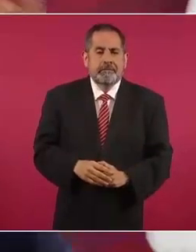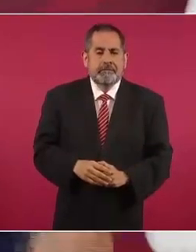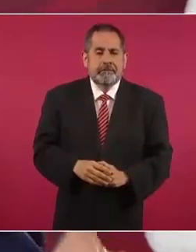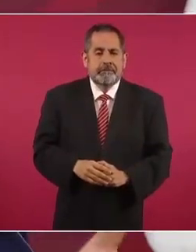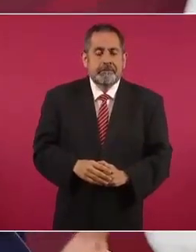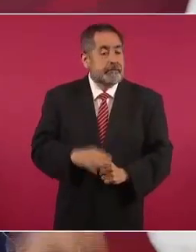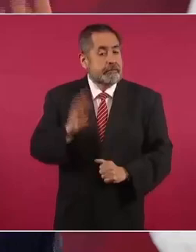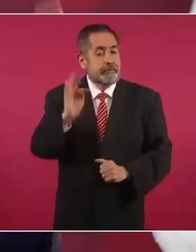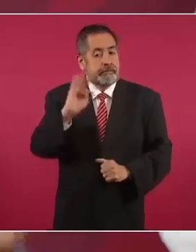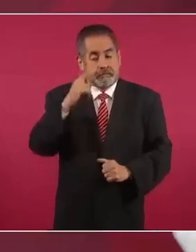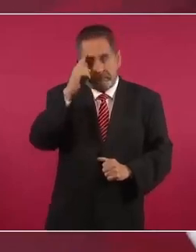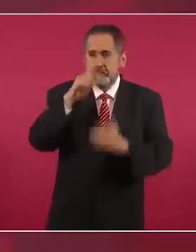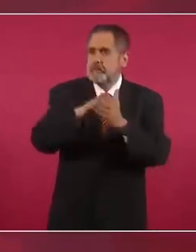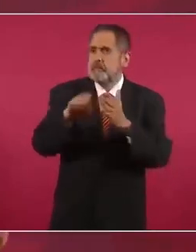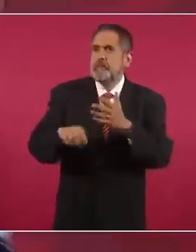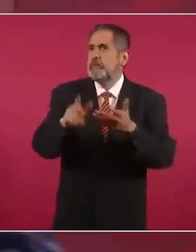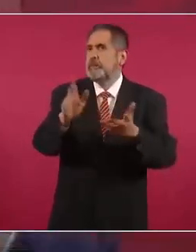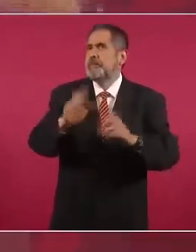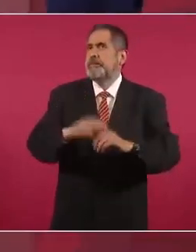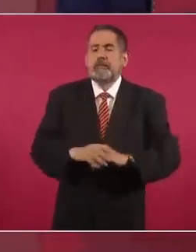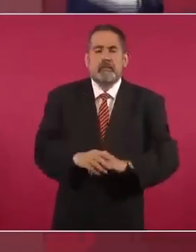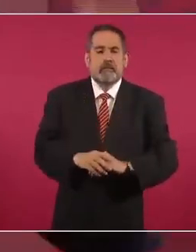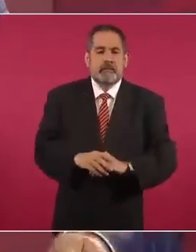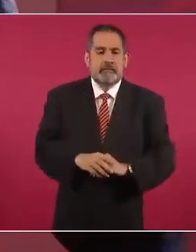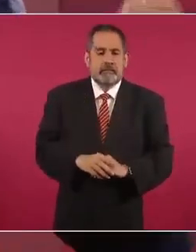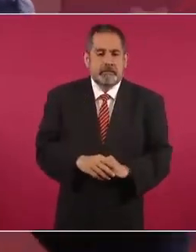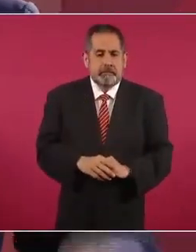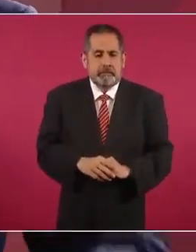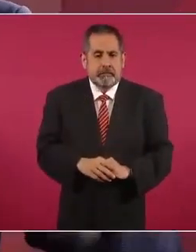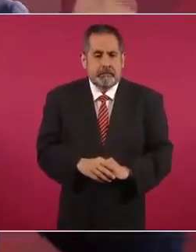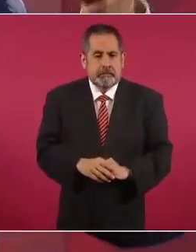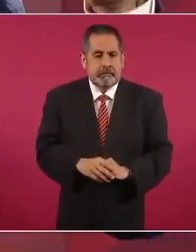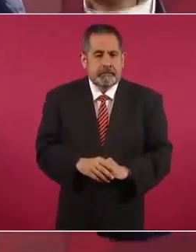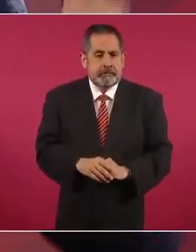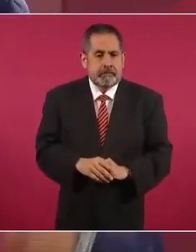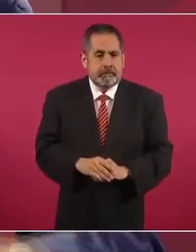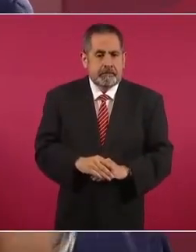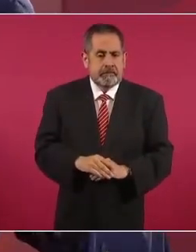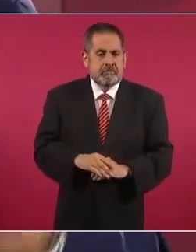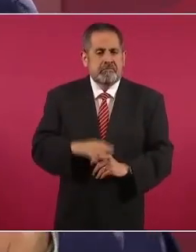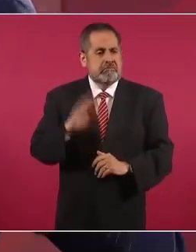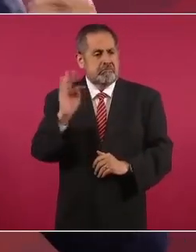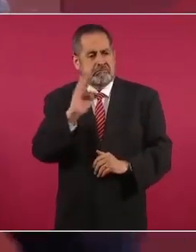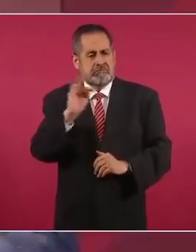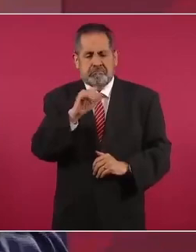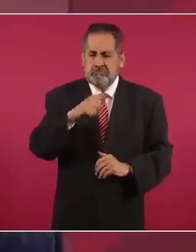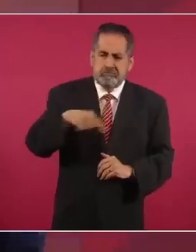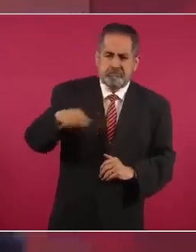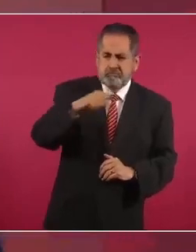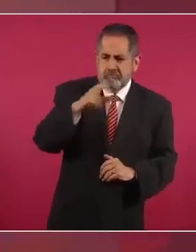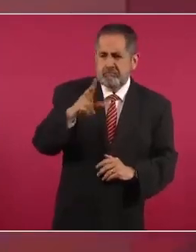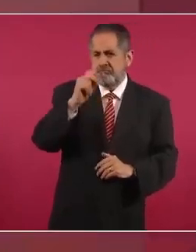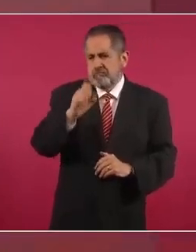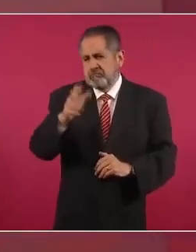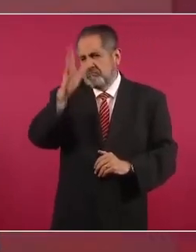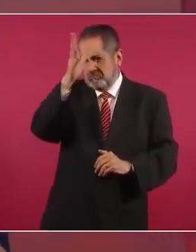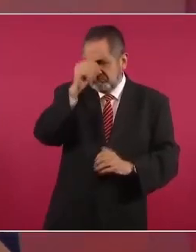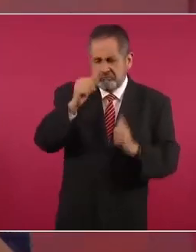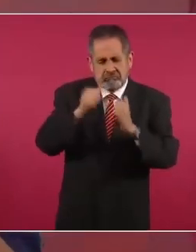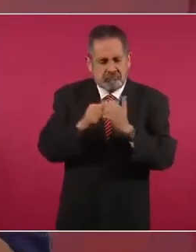Si, por ejemplo, no estamos de acuerdo con la